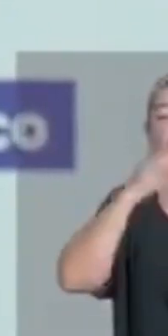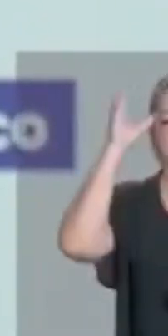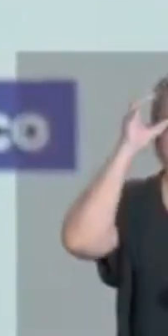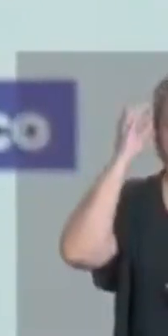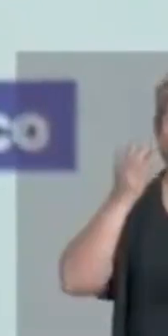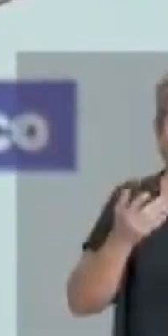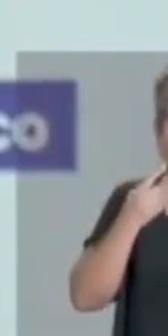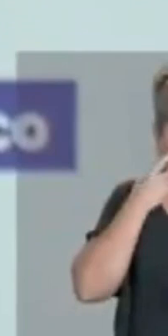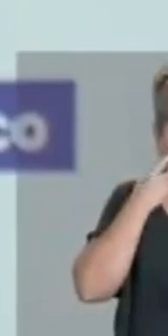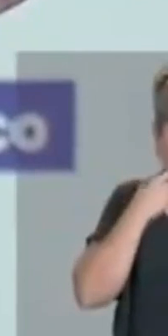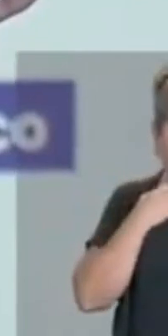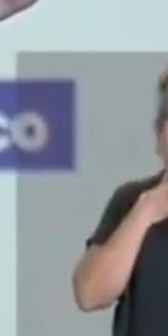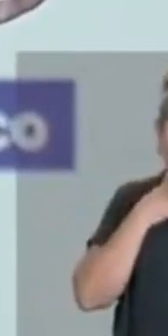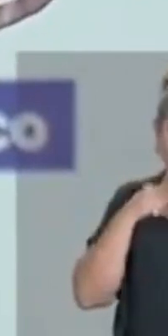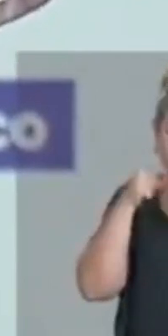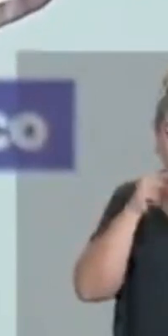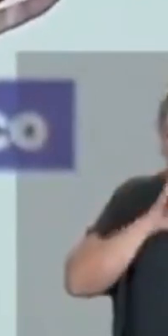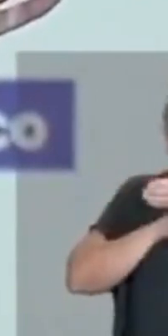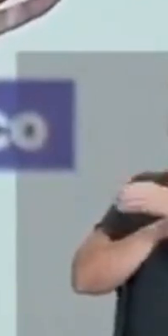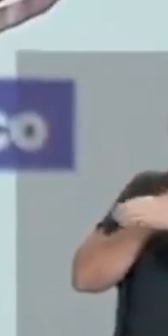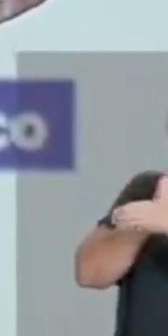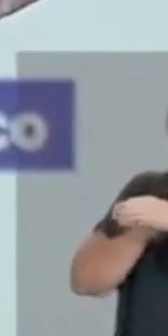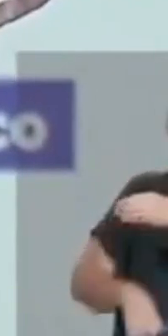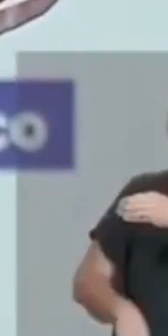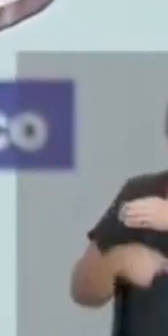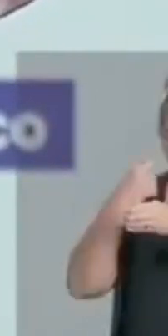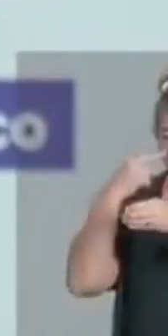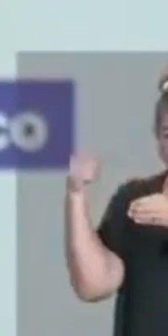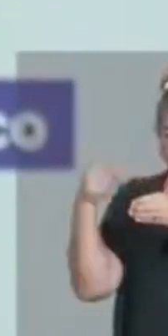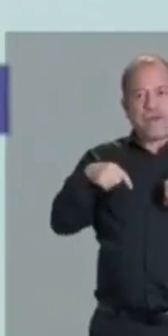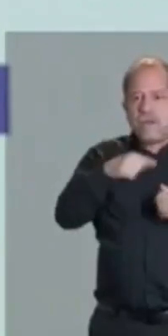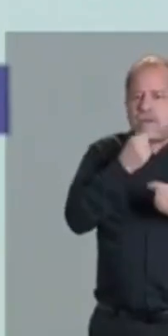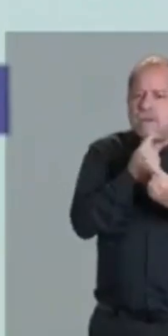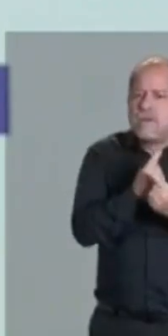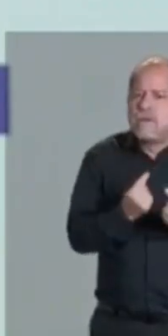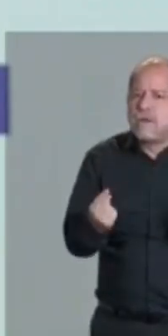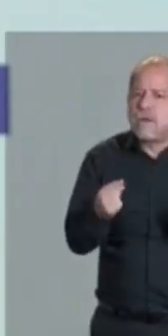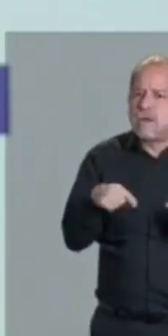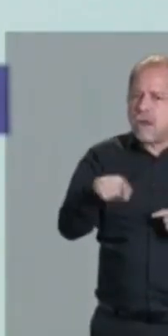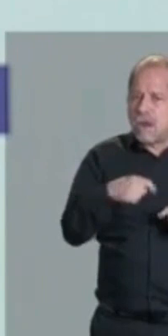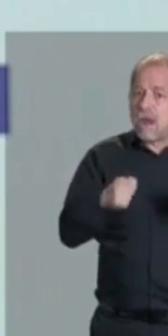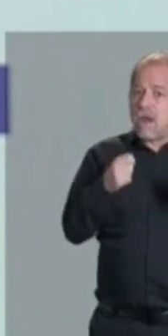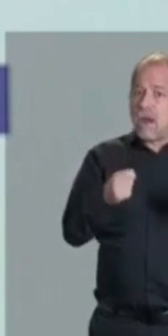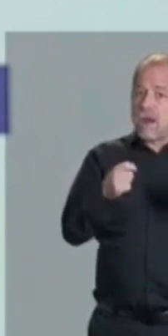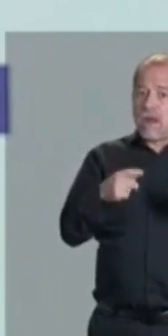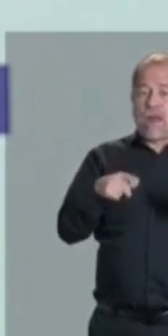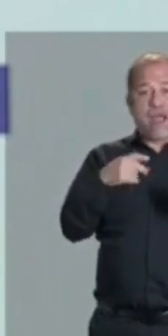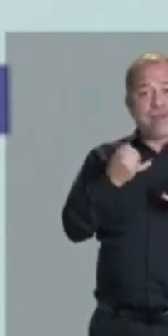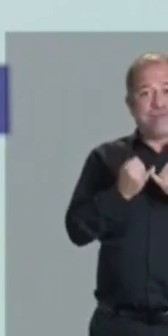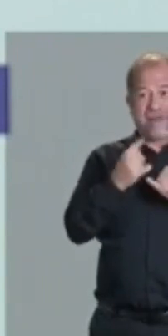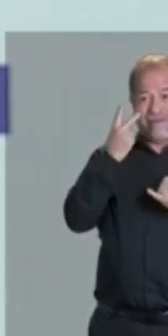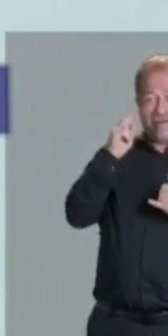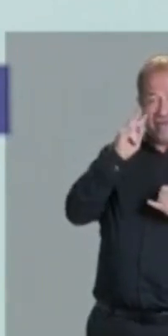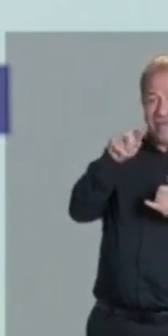tiempo y pudo hablar más al final. Presionó a Sheinbaum y la morenista no pudo contestar. Por otro lado, Alfredo Figueroa, exconsejero